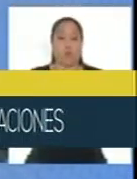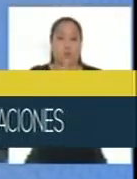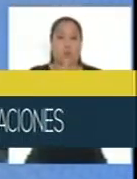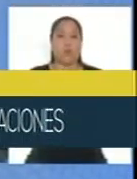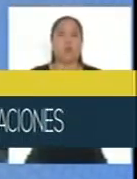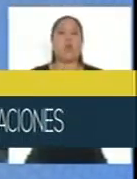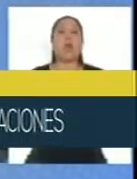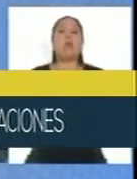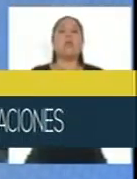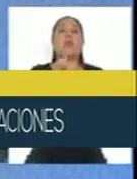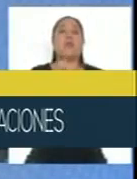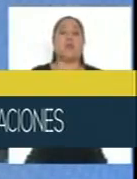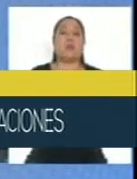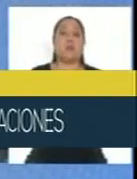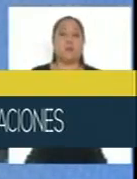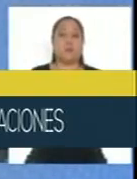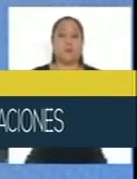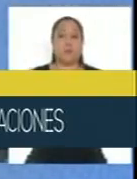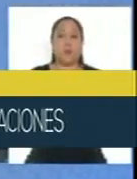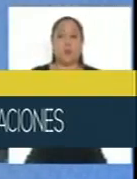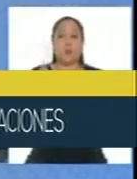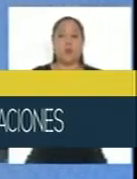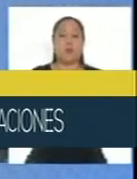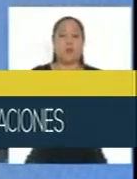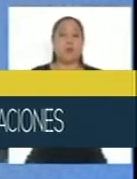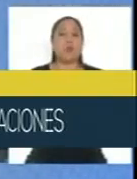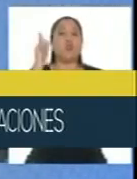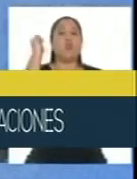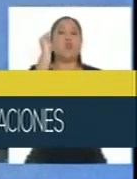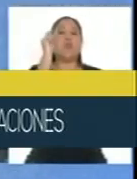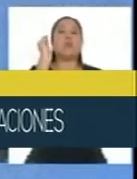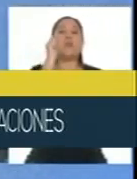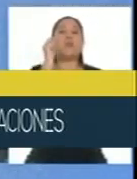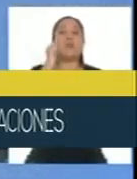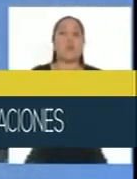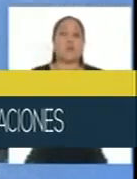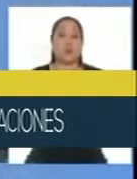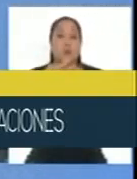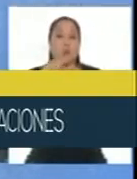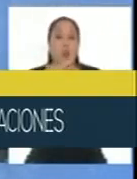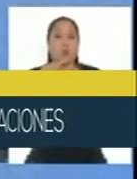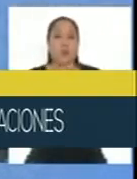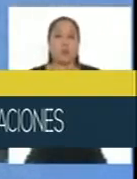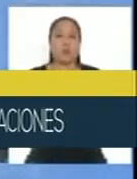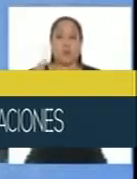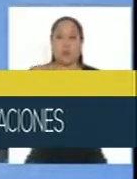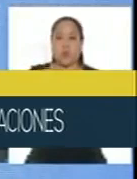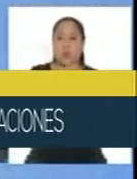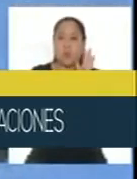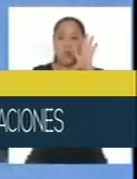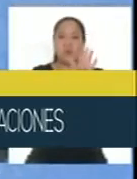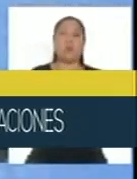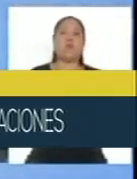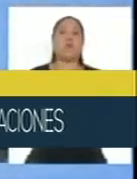e integridad, y que han sido también testigos de los resultados que vayamos